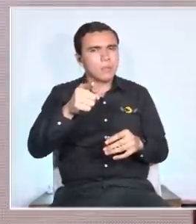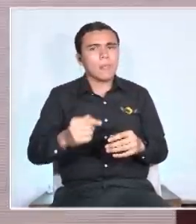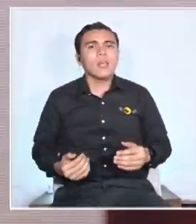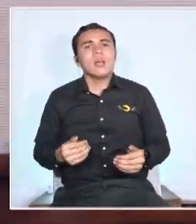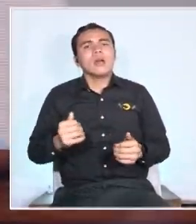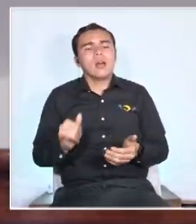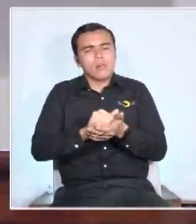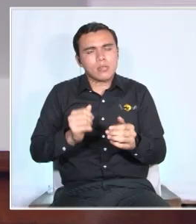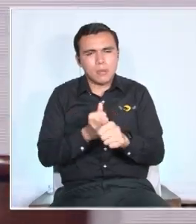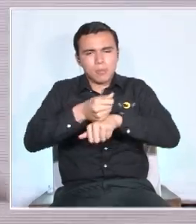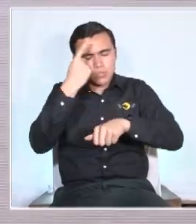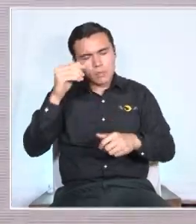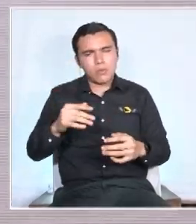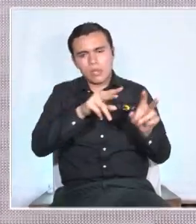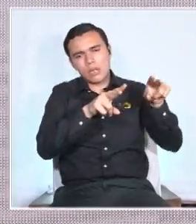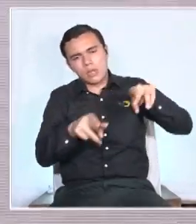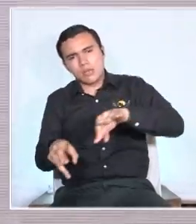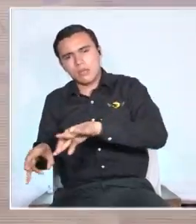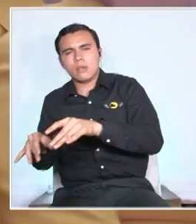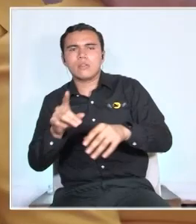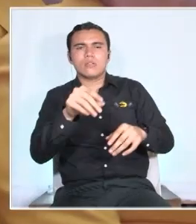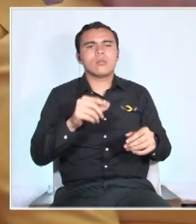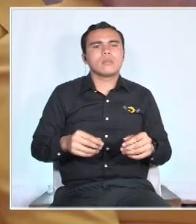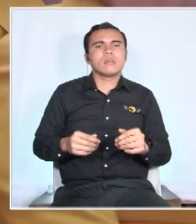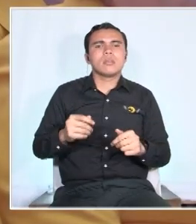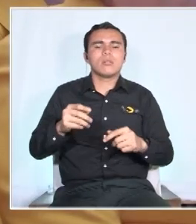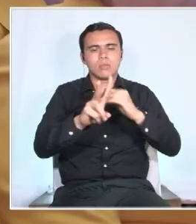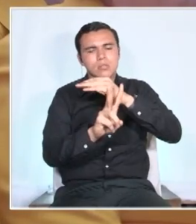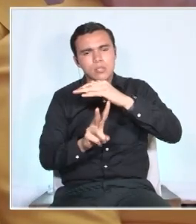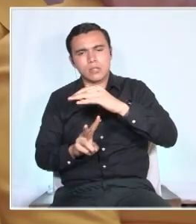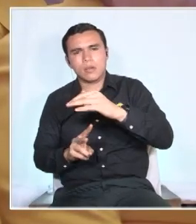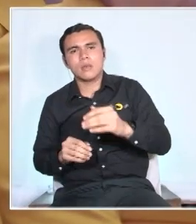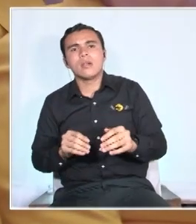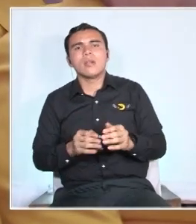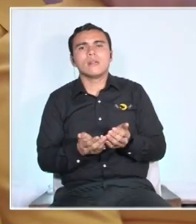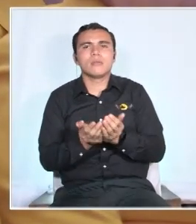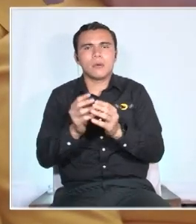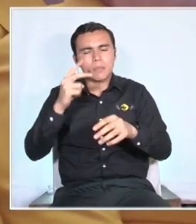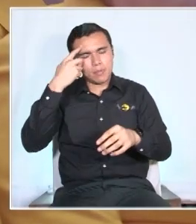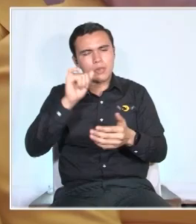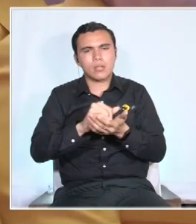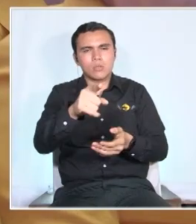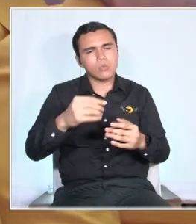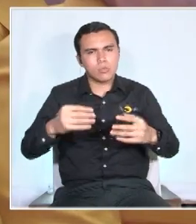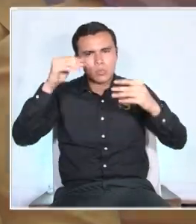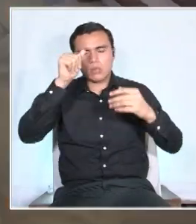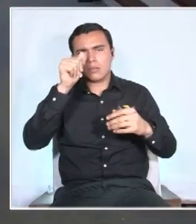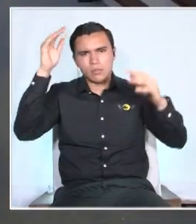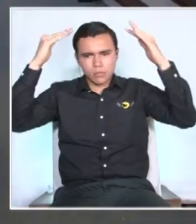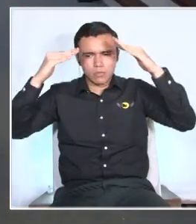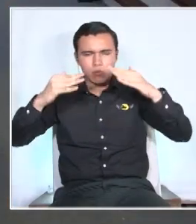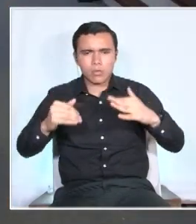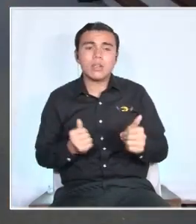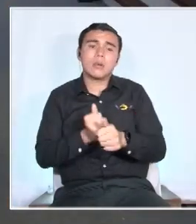pases por los ríos, no te anegarán. Hay veces que Dios te va a hacer un puente para que tú no te mojes y pases por